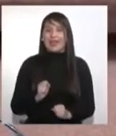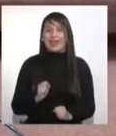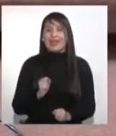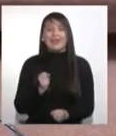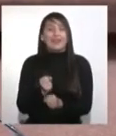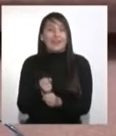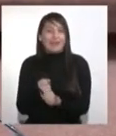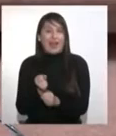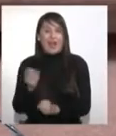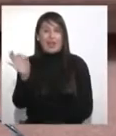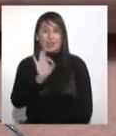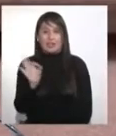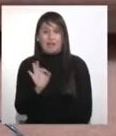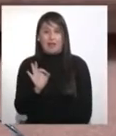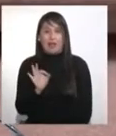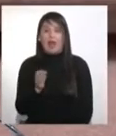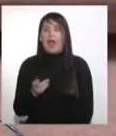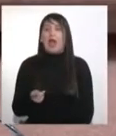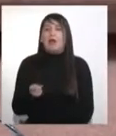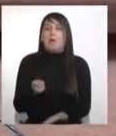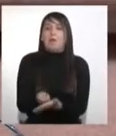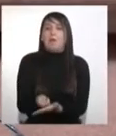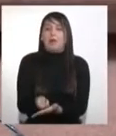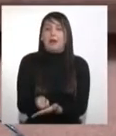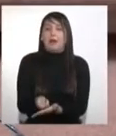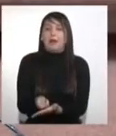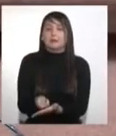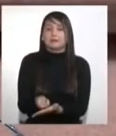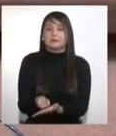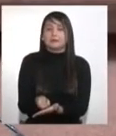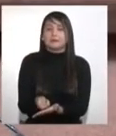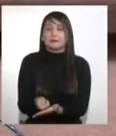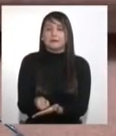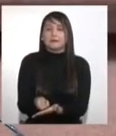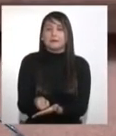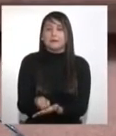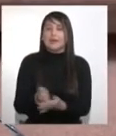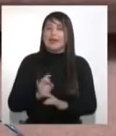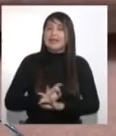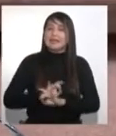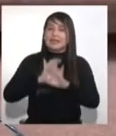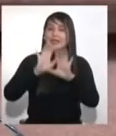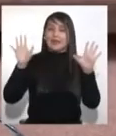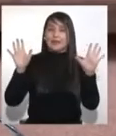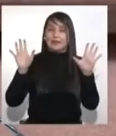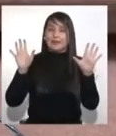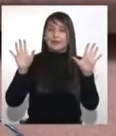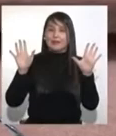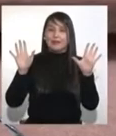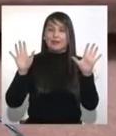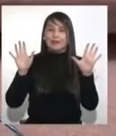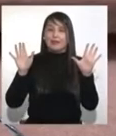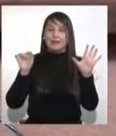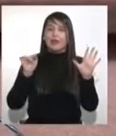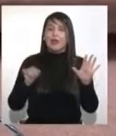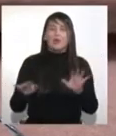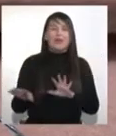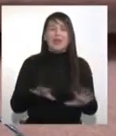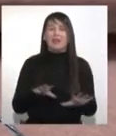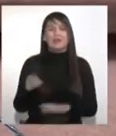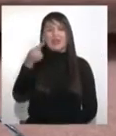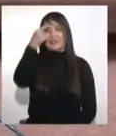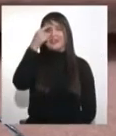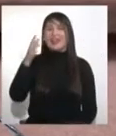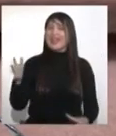Comprarse, presidenta, la fórmula sobre el resquicio es claramente una cosa absurda y